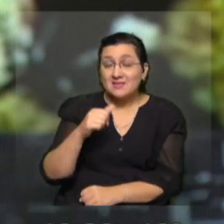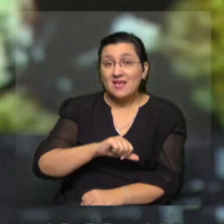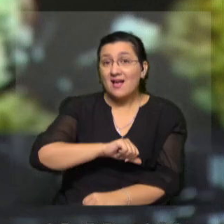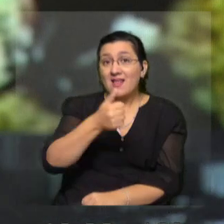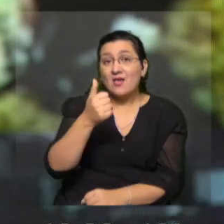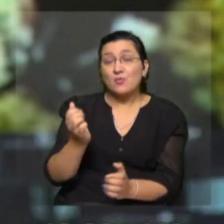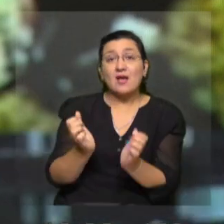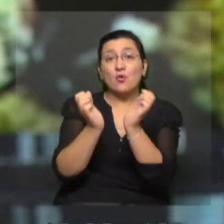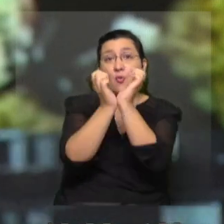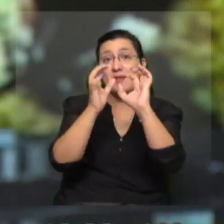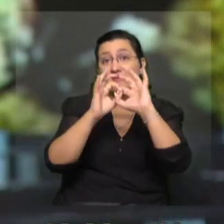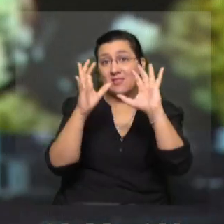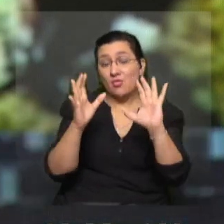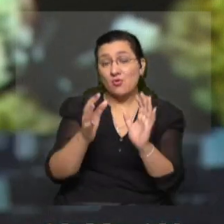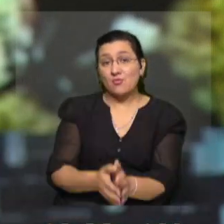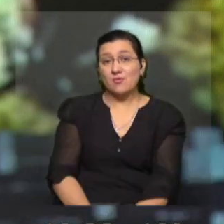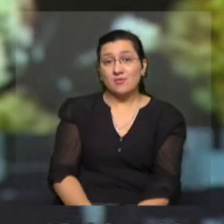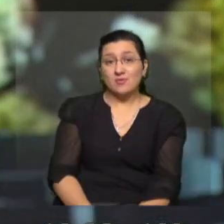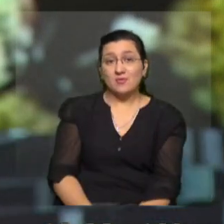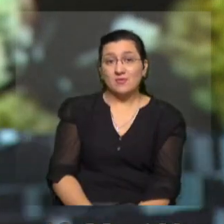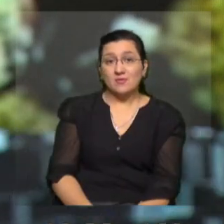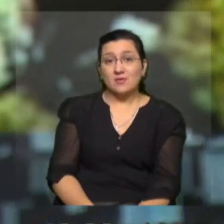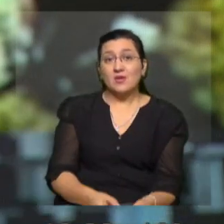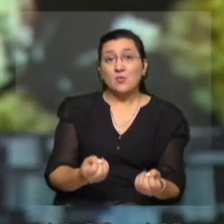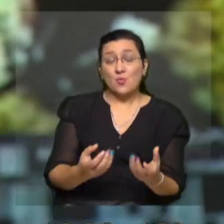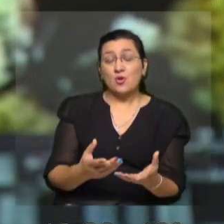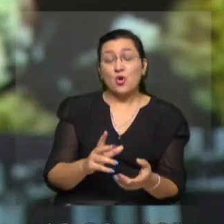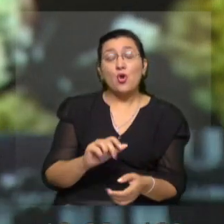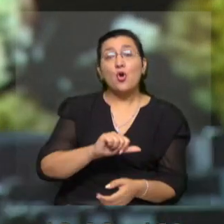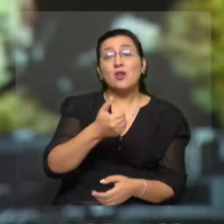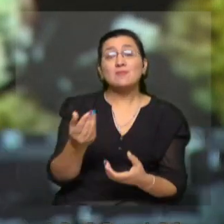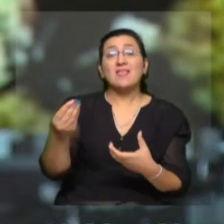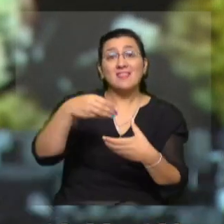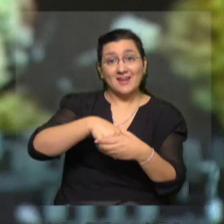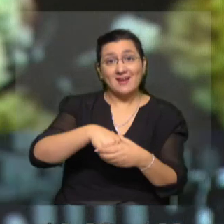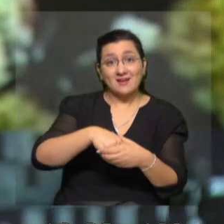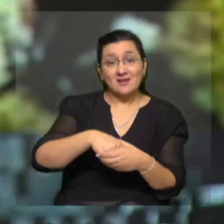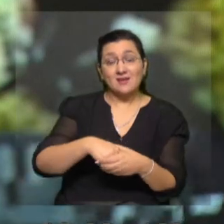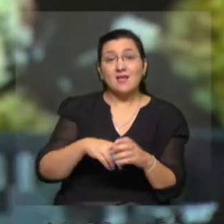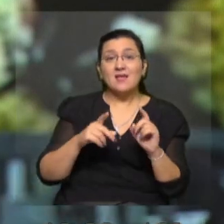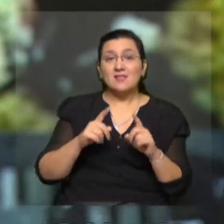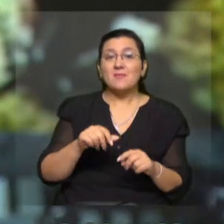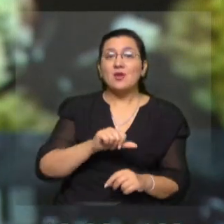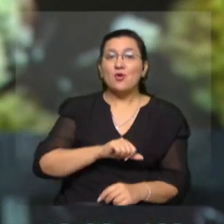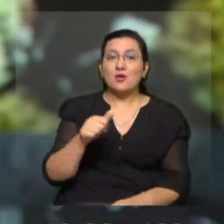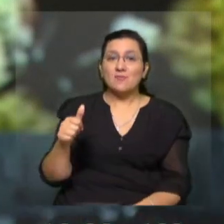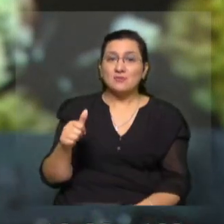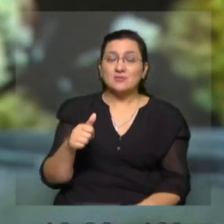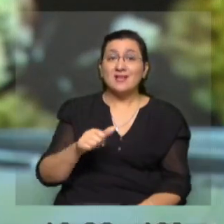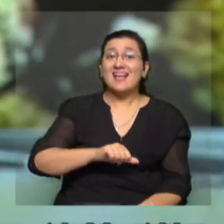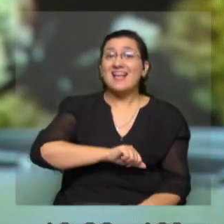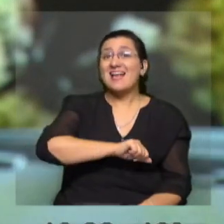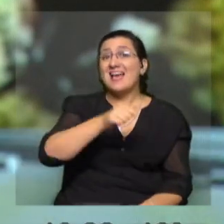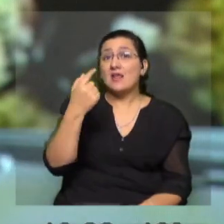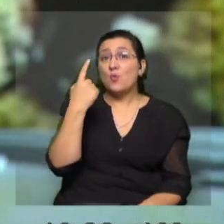Nunca había estado en una Copa Libertadores. Y bueno, se consiguió, también se consiguió ganar